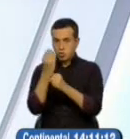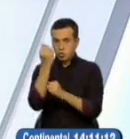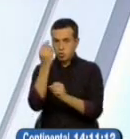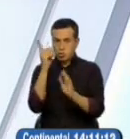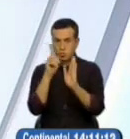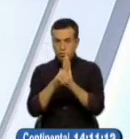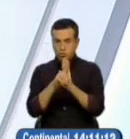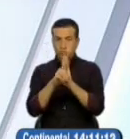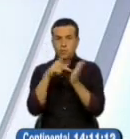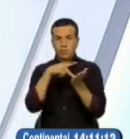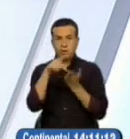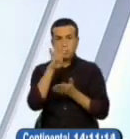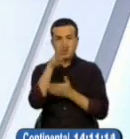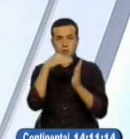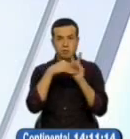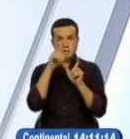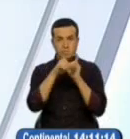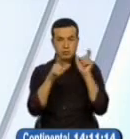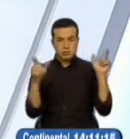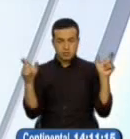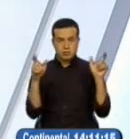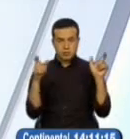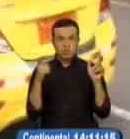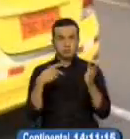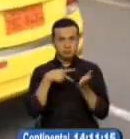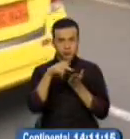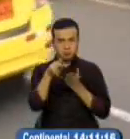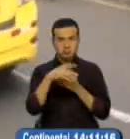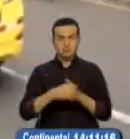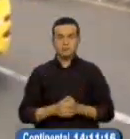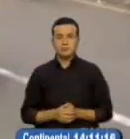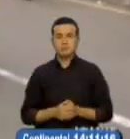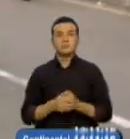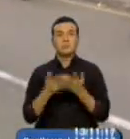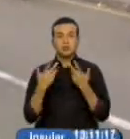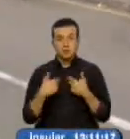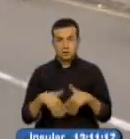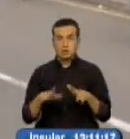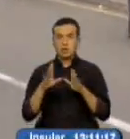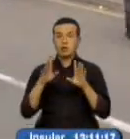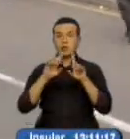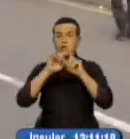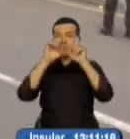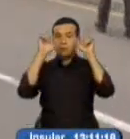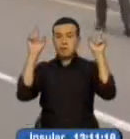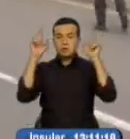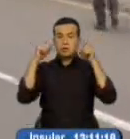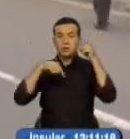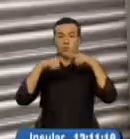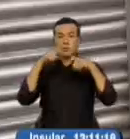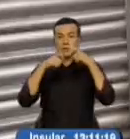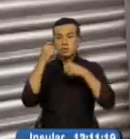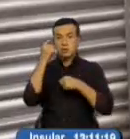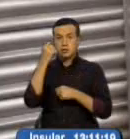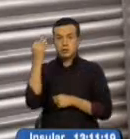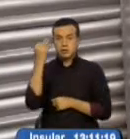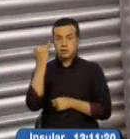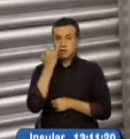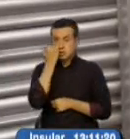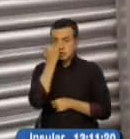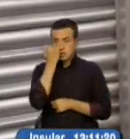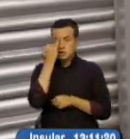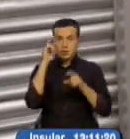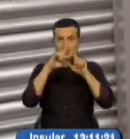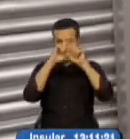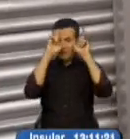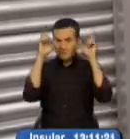de 4.000 depositantes. Ante la liquidación de la Cooperativa de Ahorro y Crédito Esencia Indígena